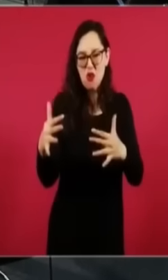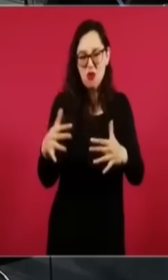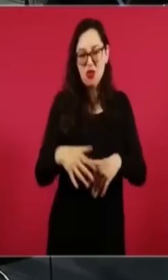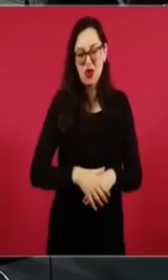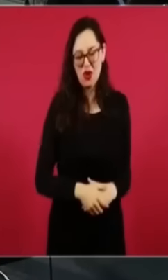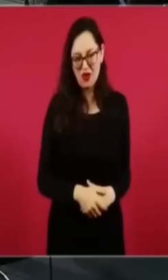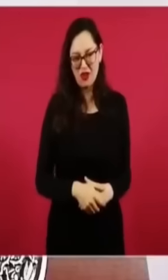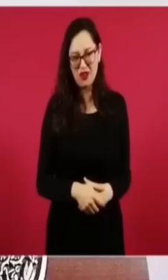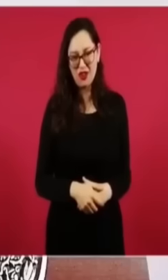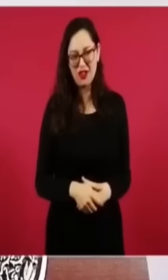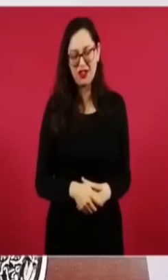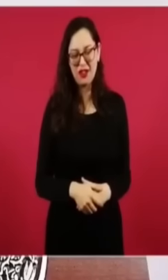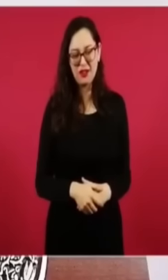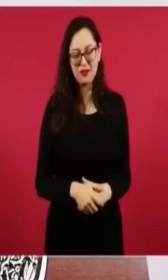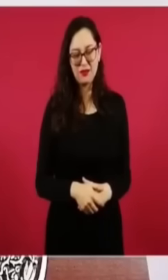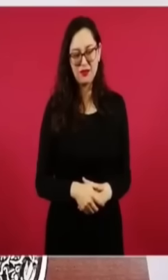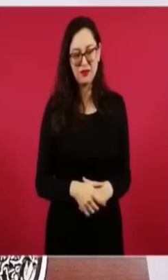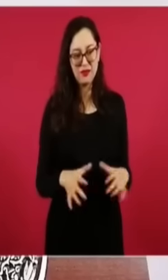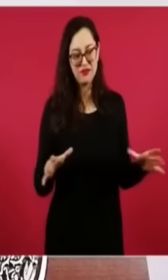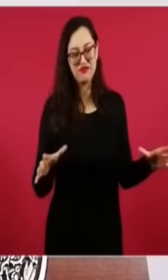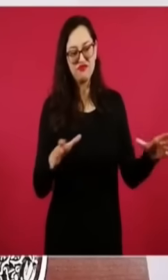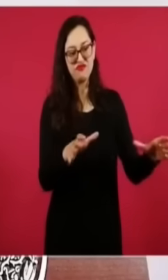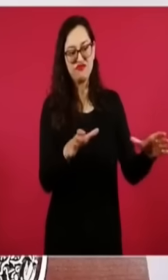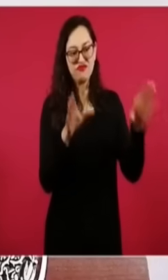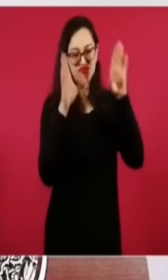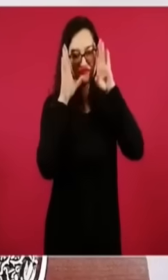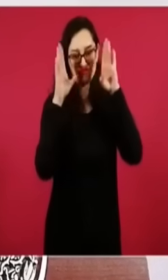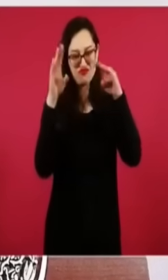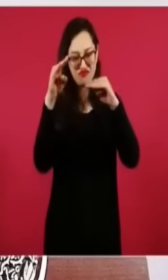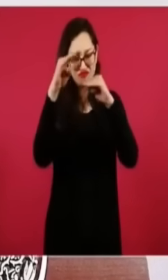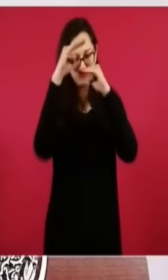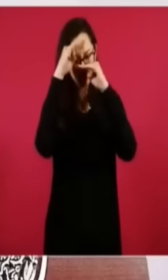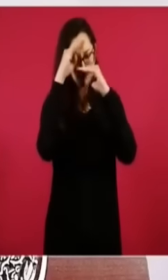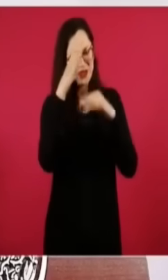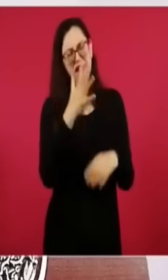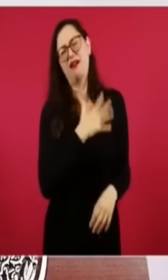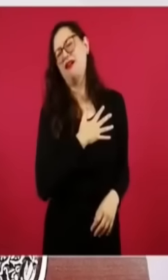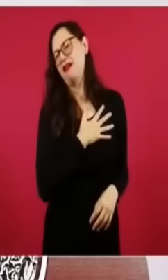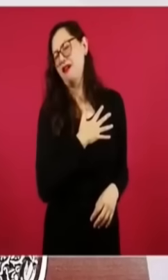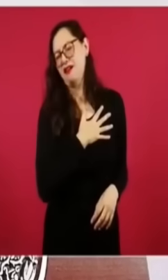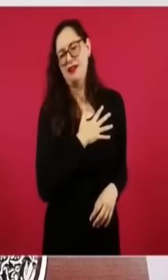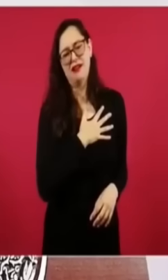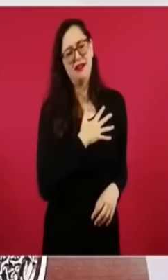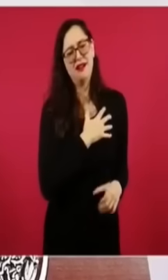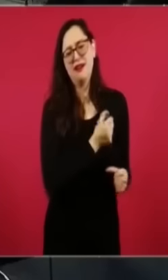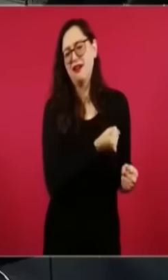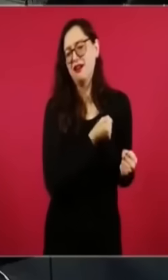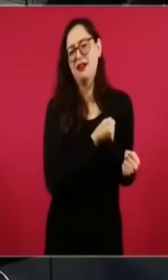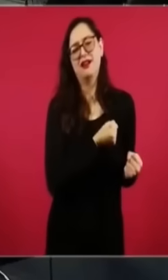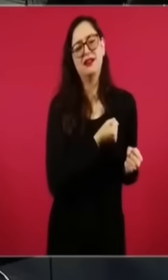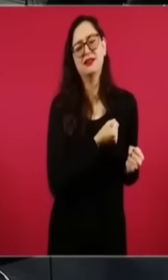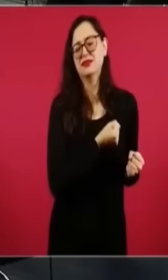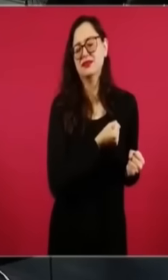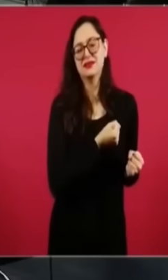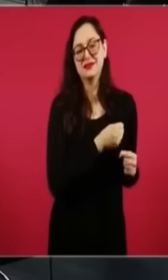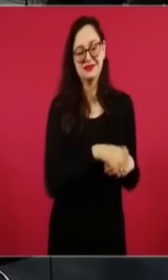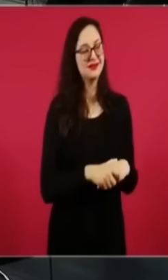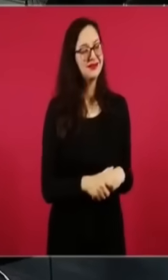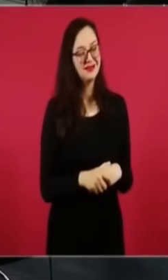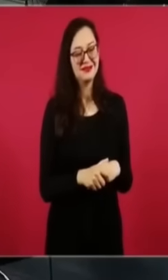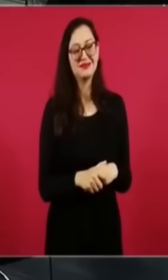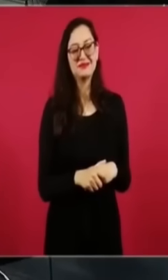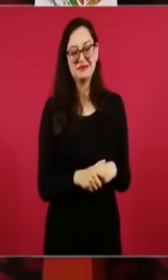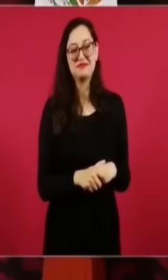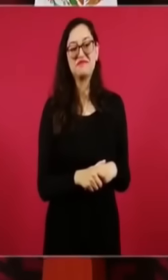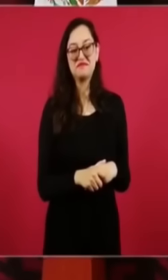ya en un par de días más deja la presidencia para darle entrada al sexenio de la próxima presidenta